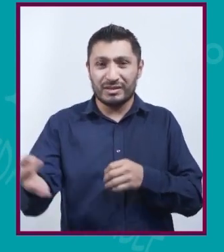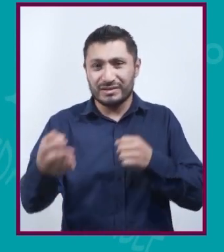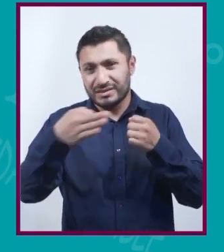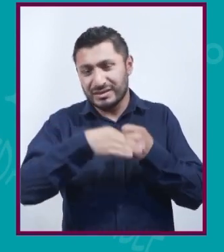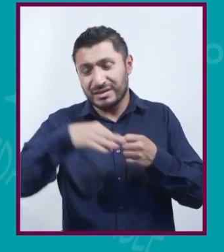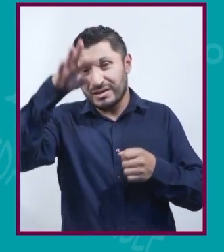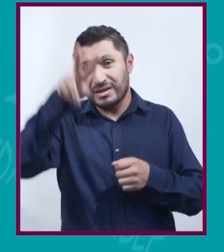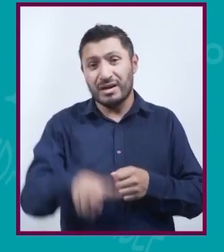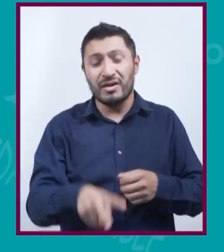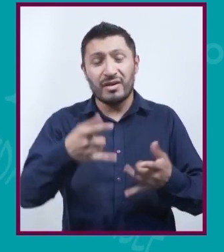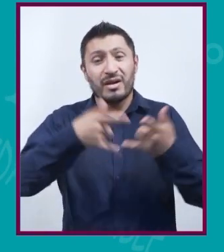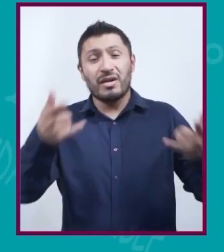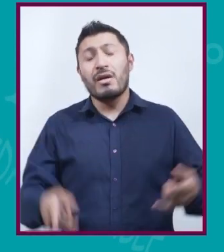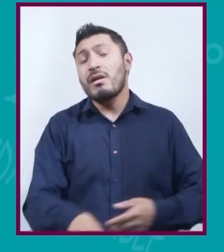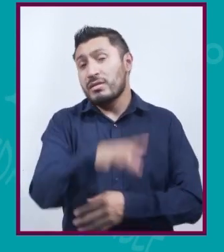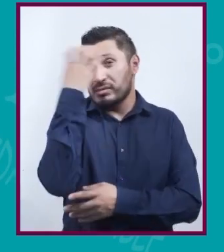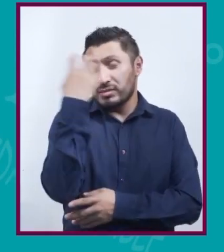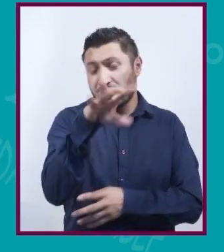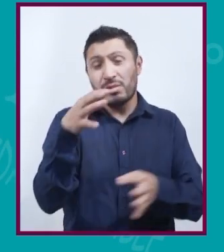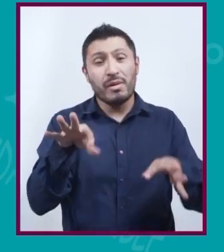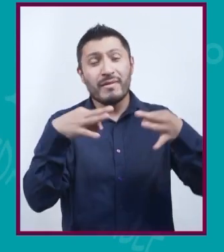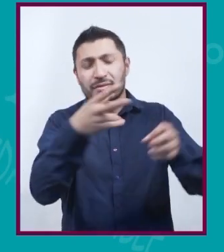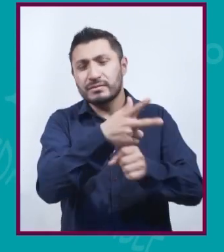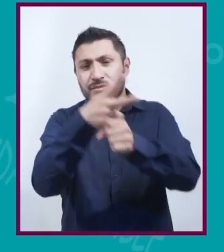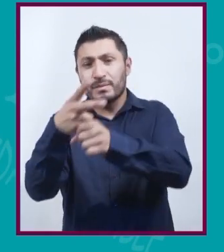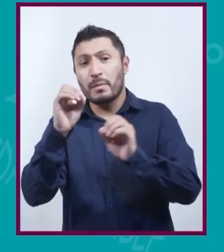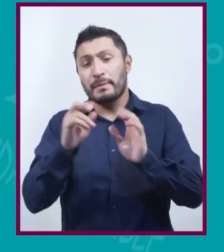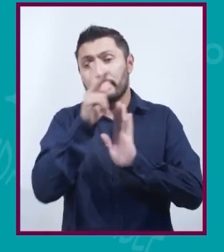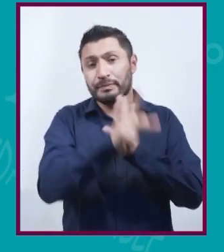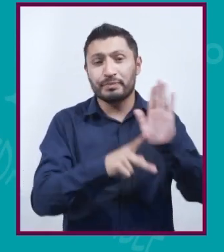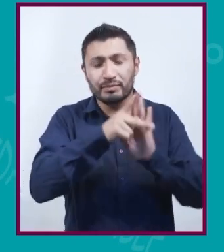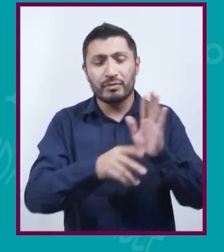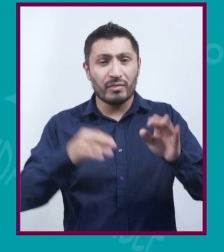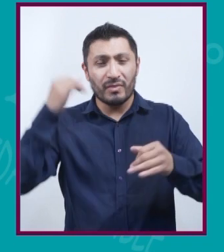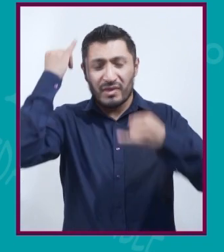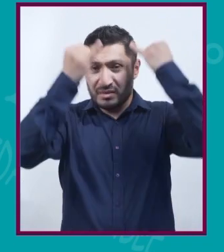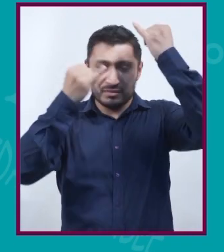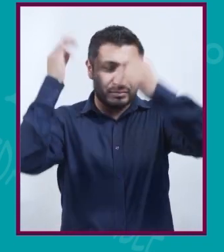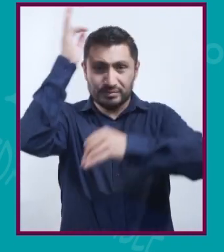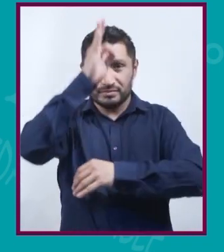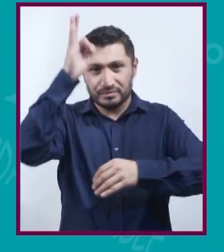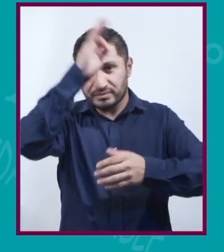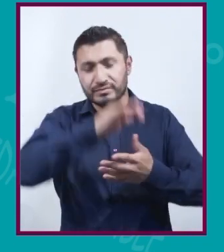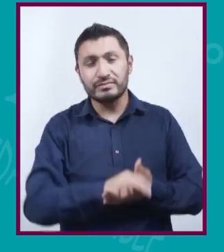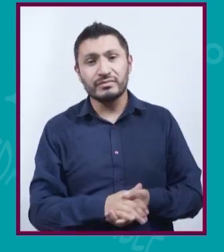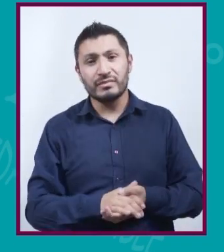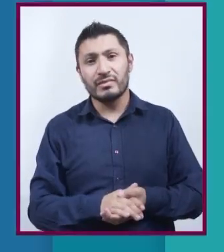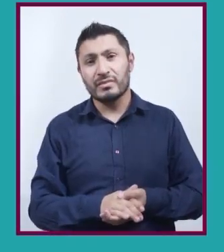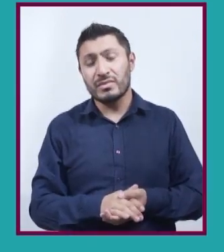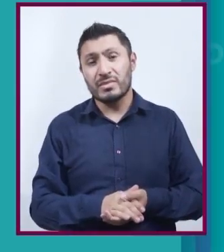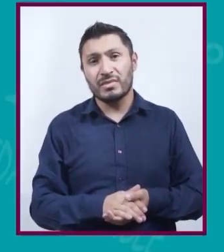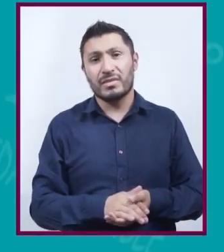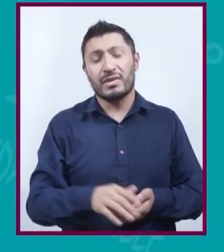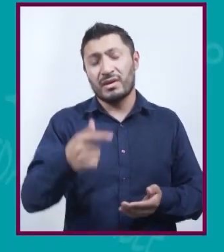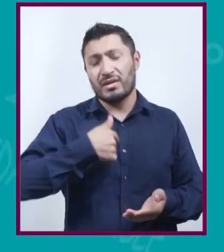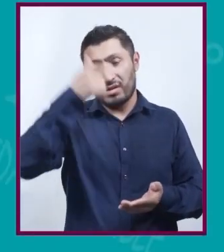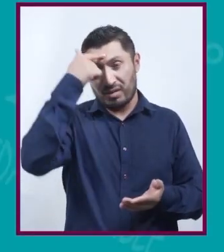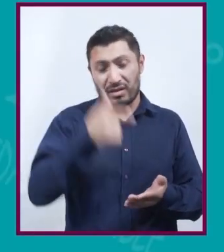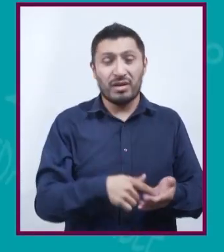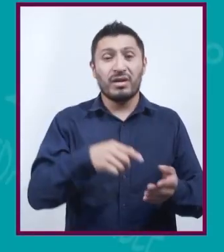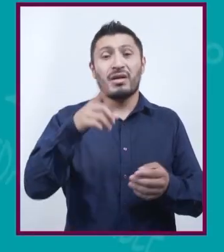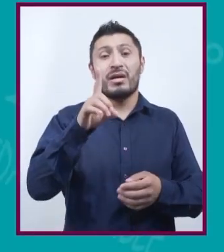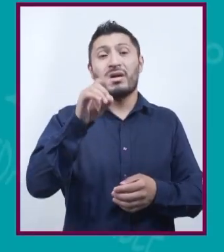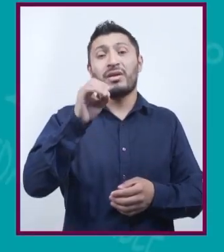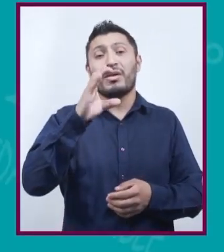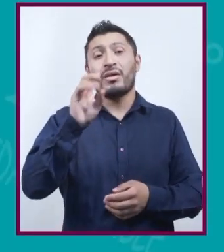más cercano a la verdad histórica? ¿Una fotografía, un documental o una película de ficción? Siento que